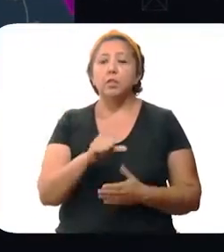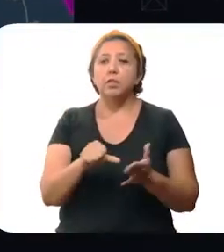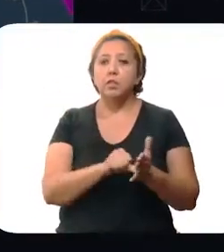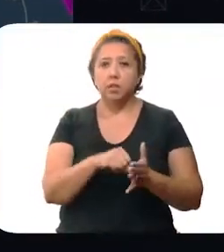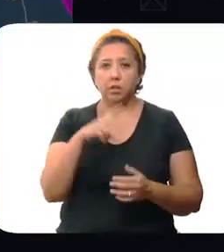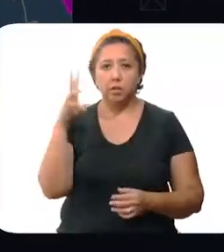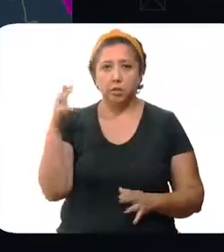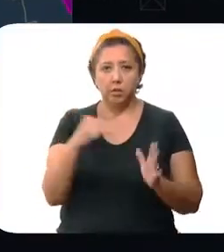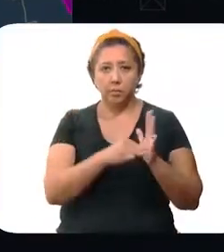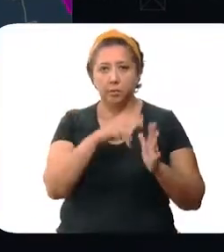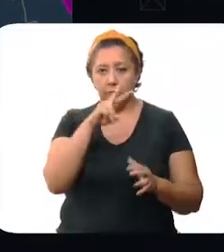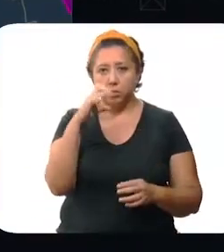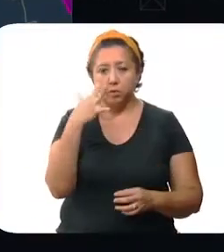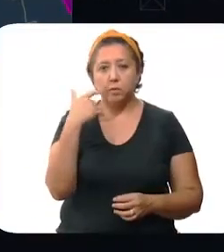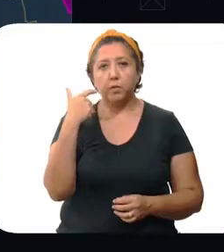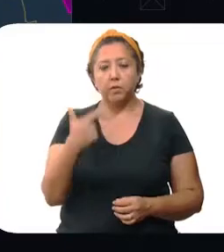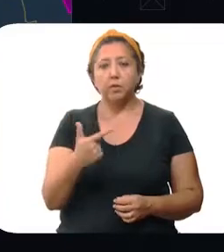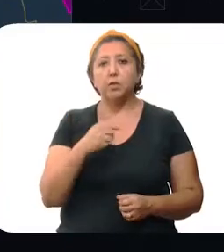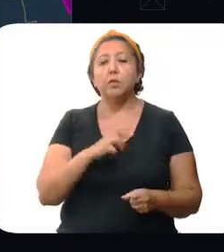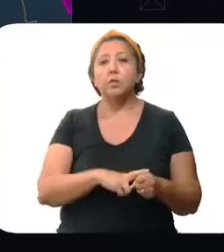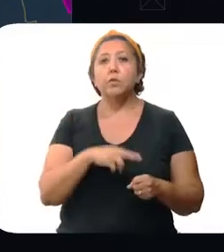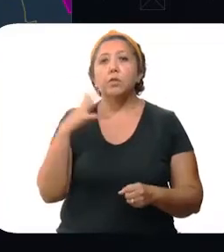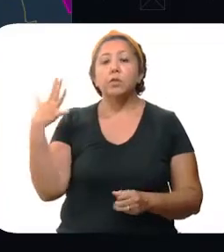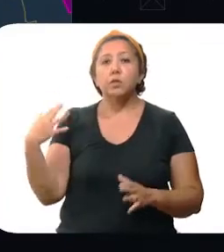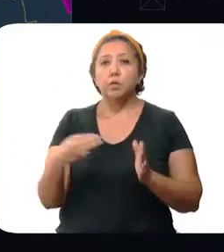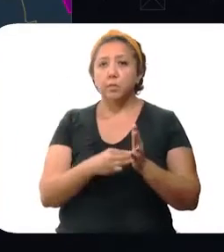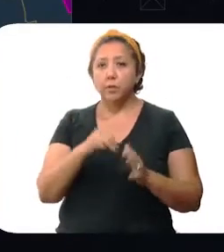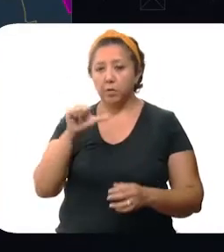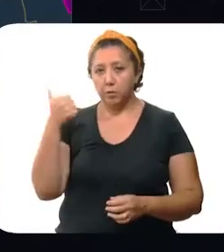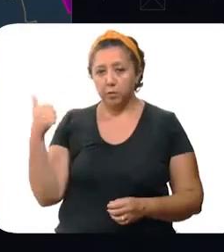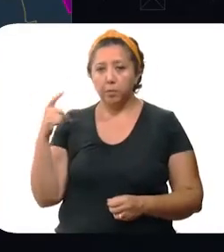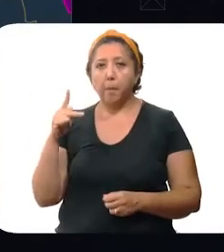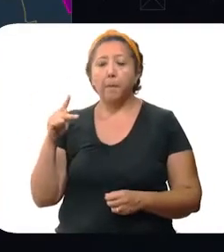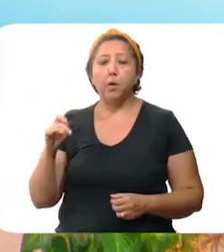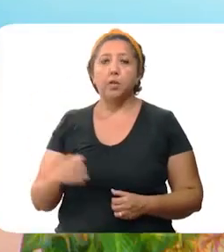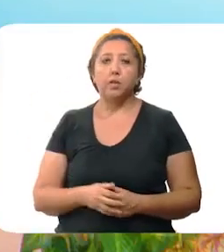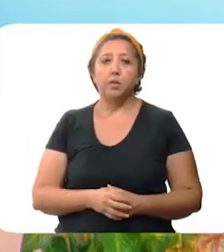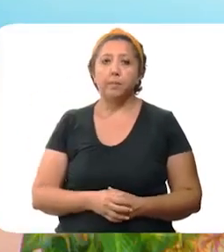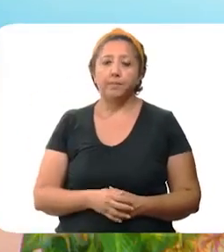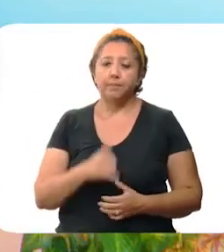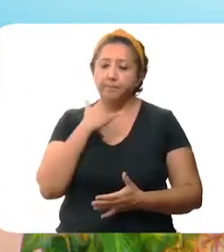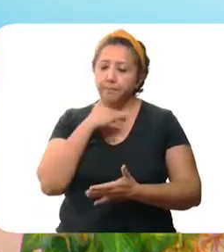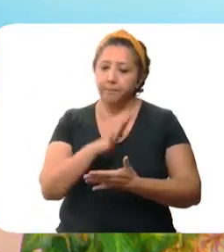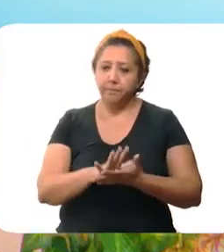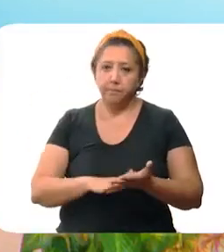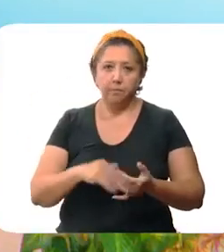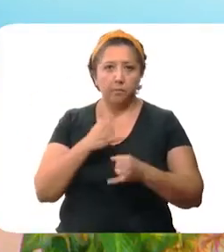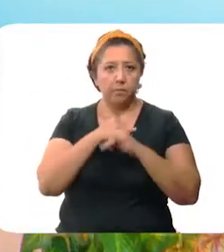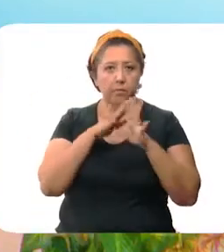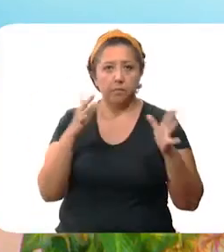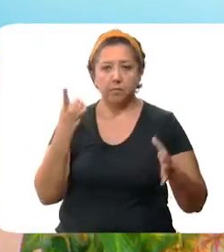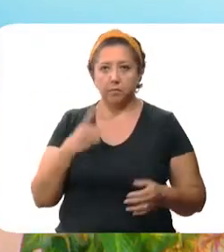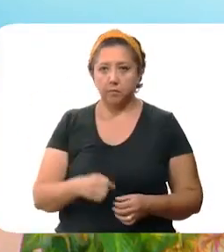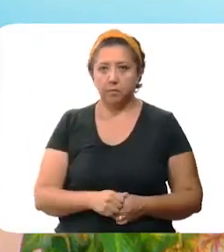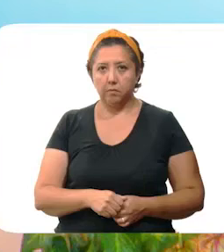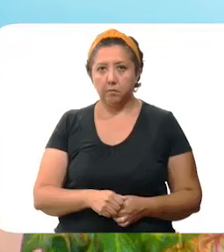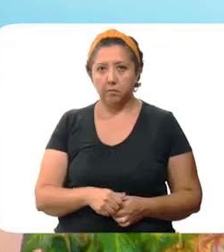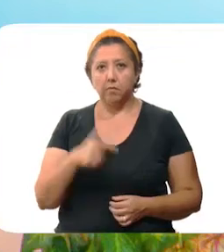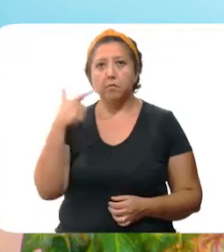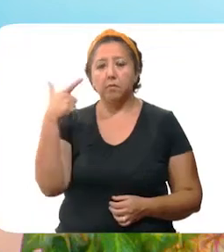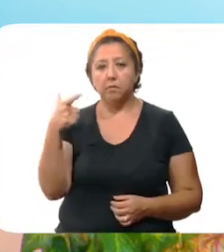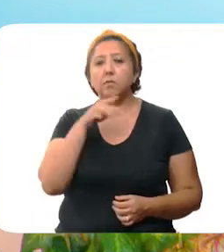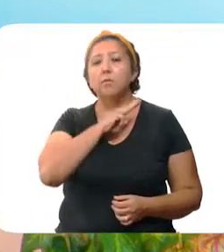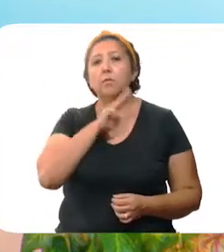centro, 3.257 en la zona sur y 5.011 en la zona poniente. Lamentablemente, en este parte médico informamos de